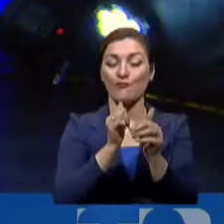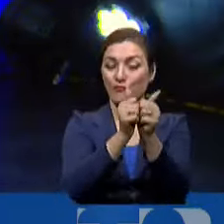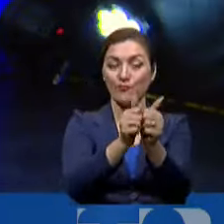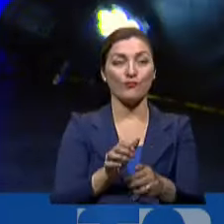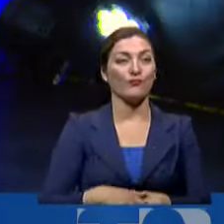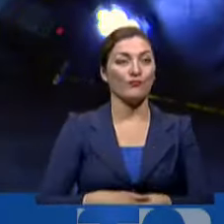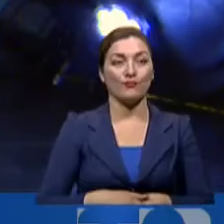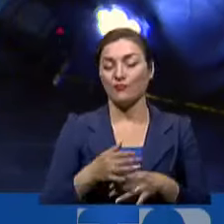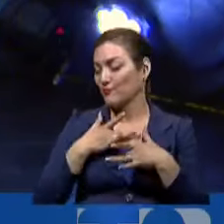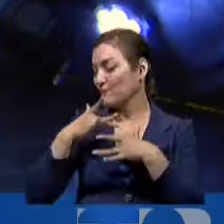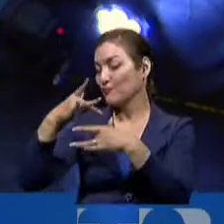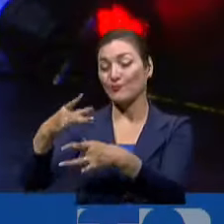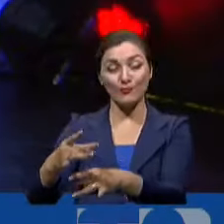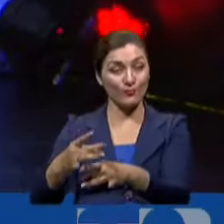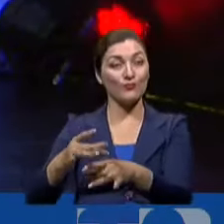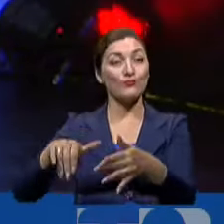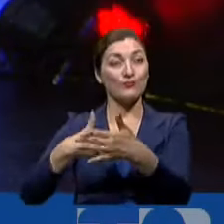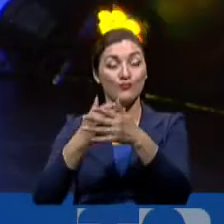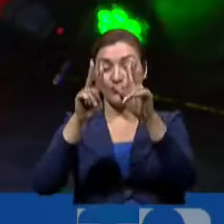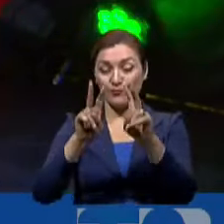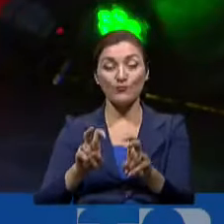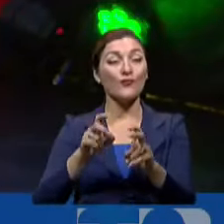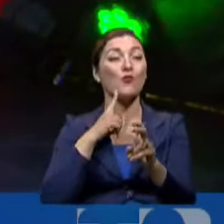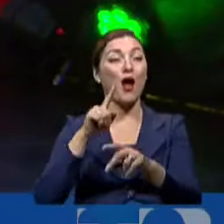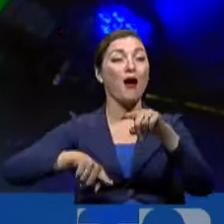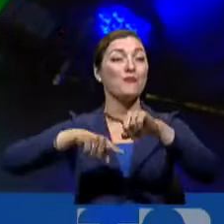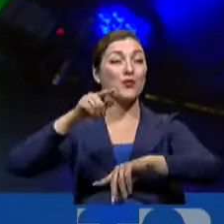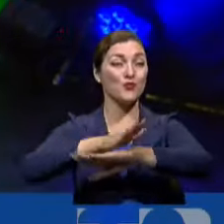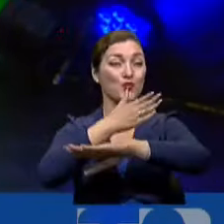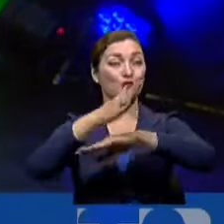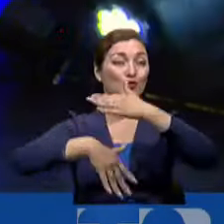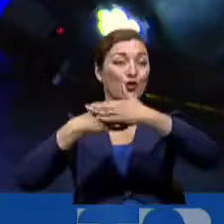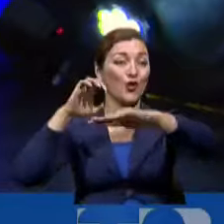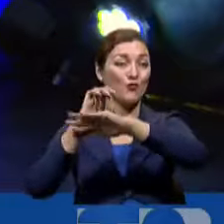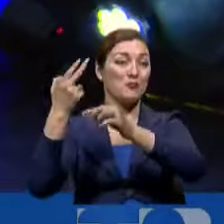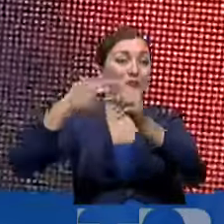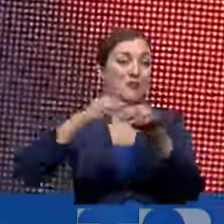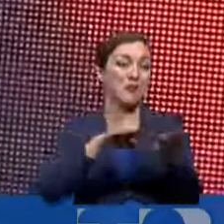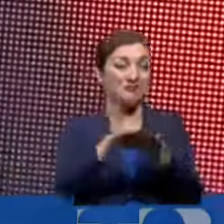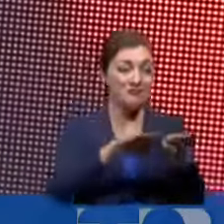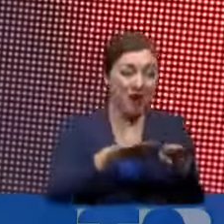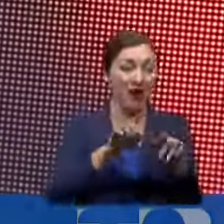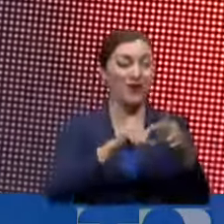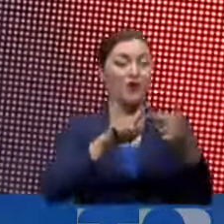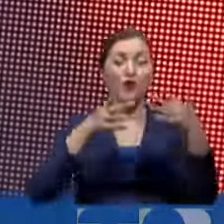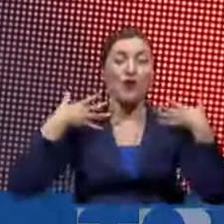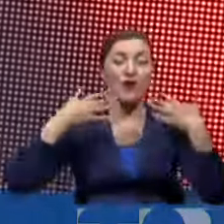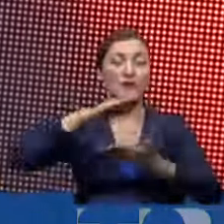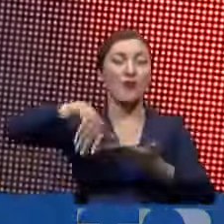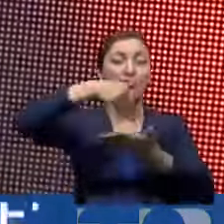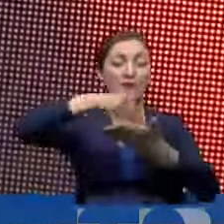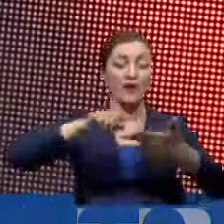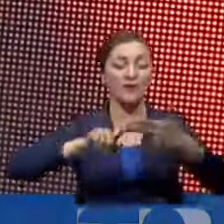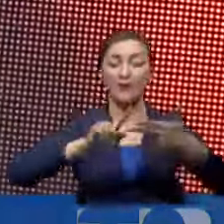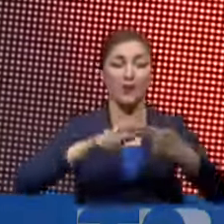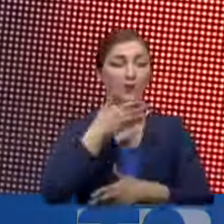¿no? Me encanta porque en este nuevo álbum incluso están como 15 amigos músicos de todo el país, de Ibarra, de Guayaquil, de Manabí,